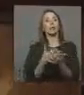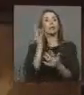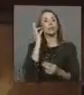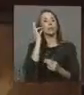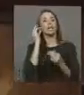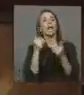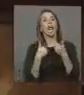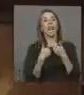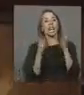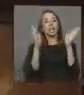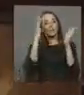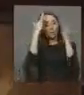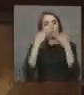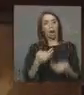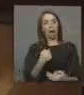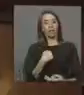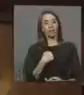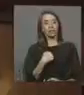de Decidir,